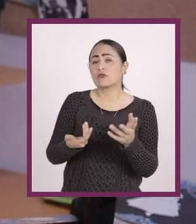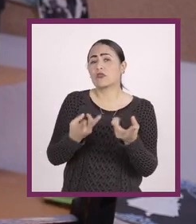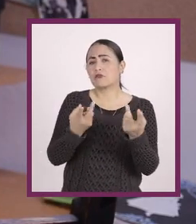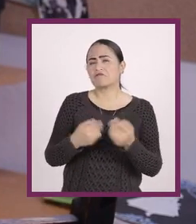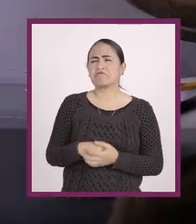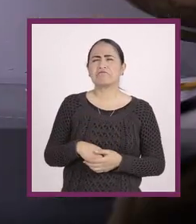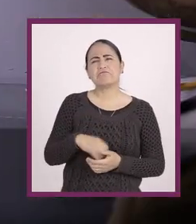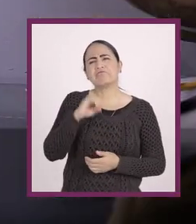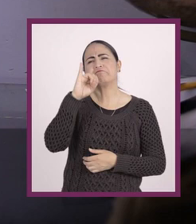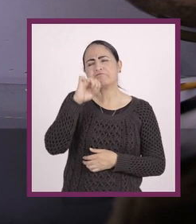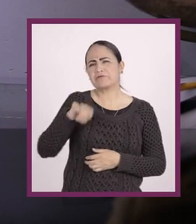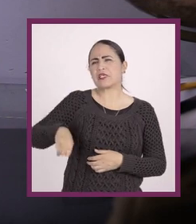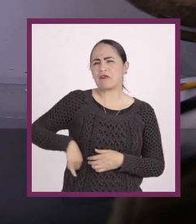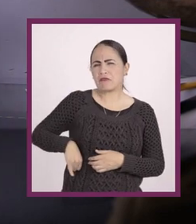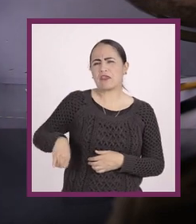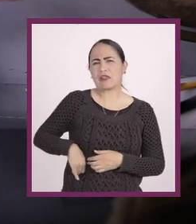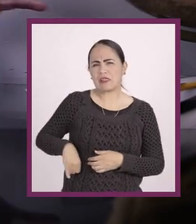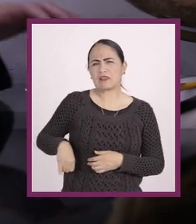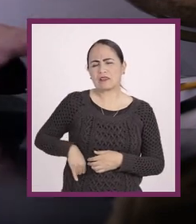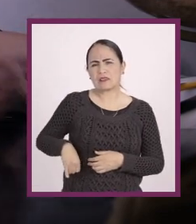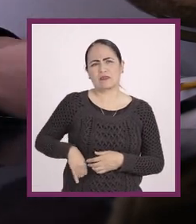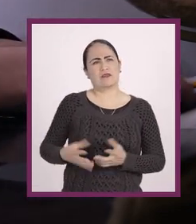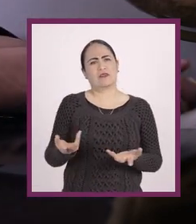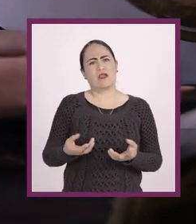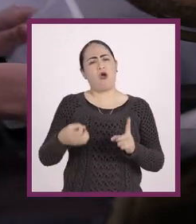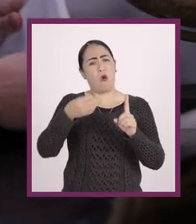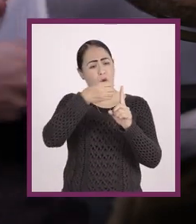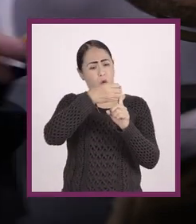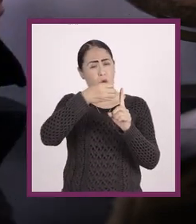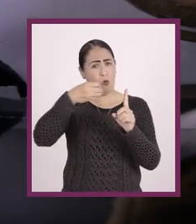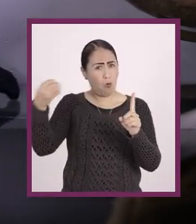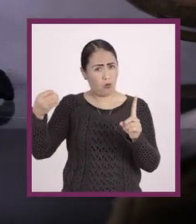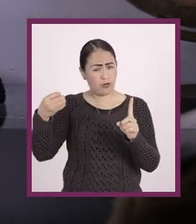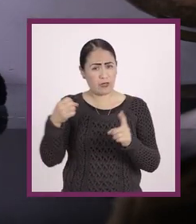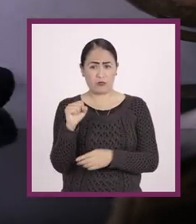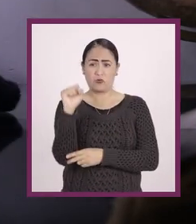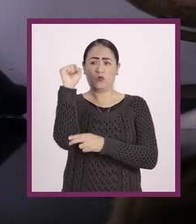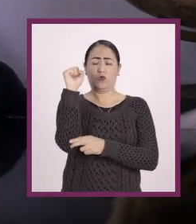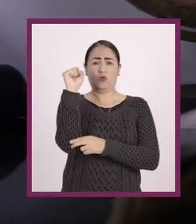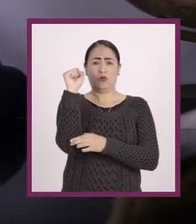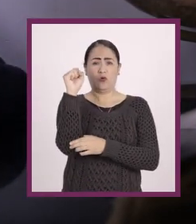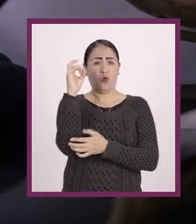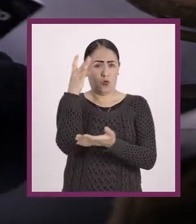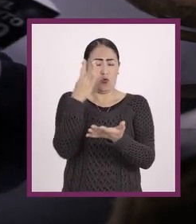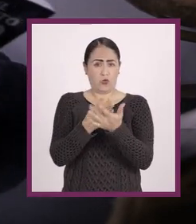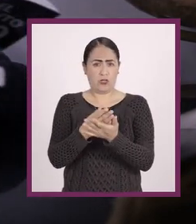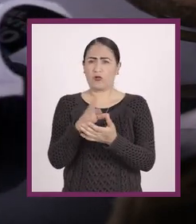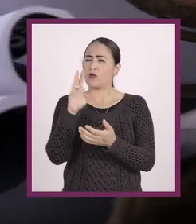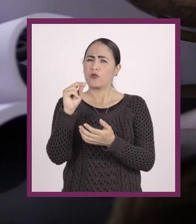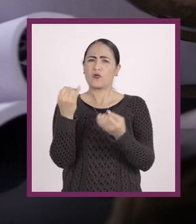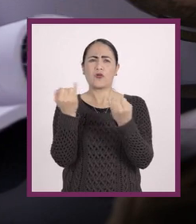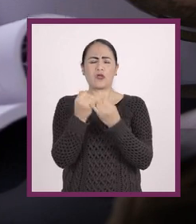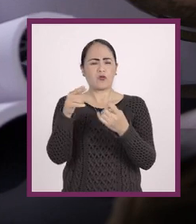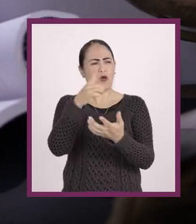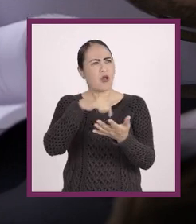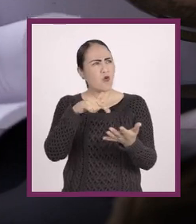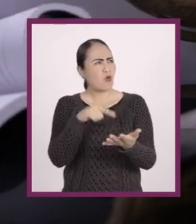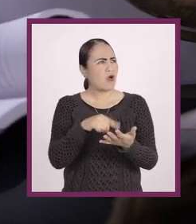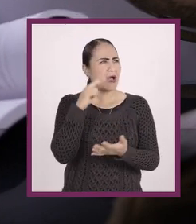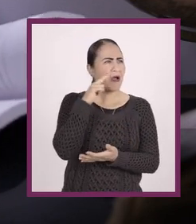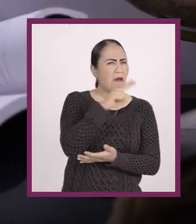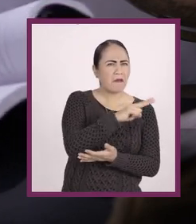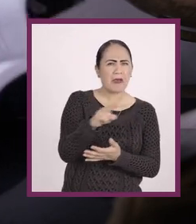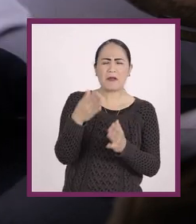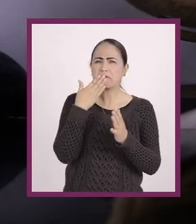lectura está muy interesante resulta que el orden no solo es para tener una buena postura sino que